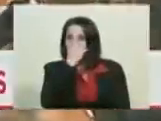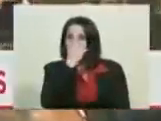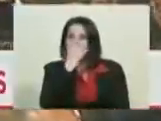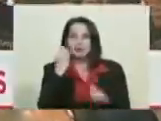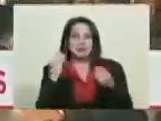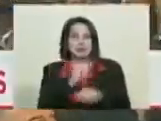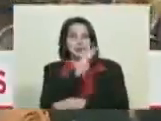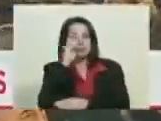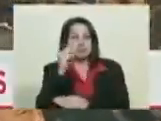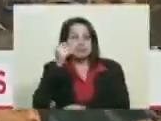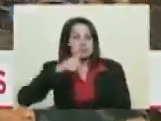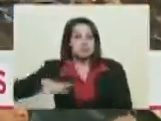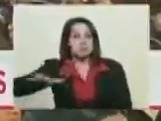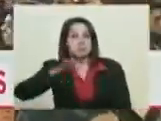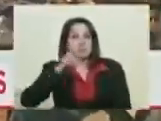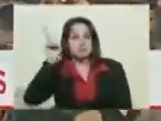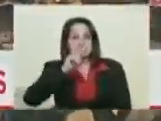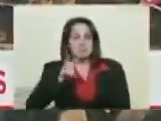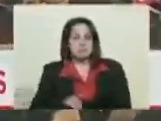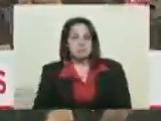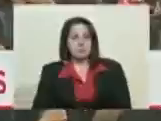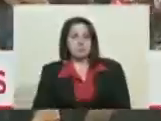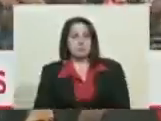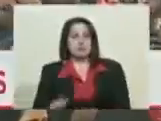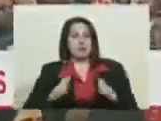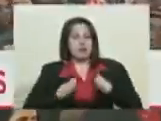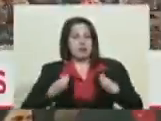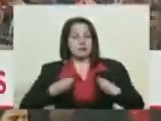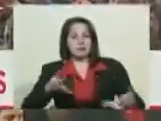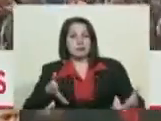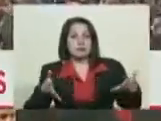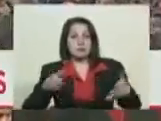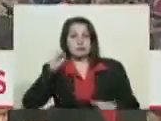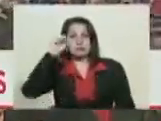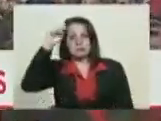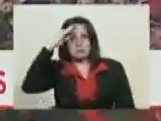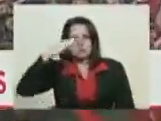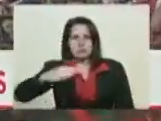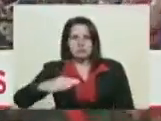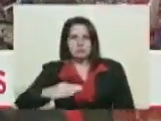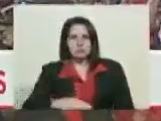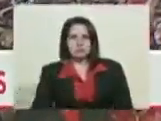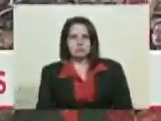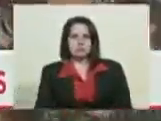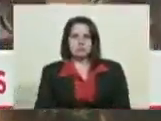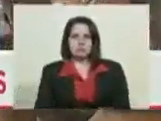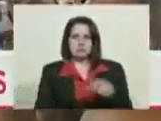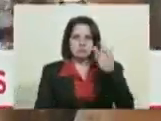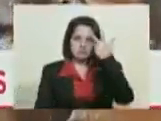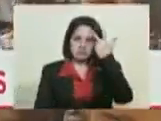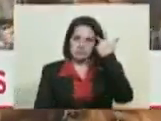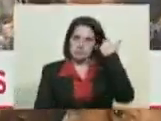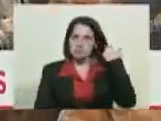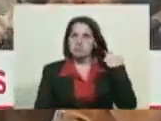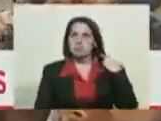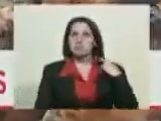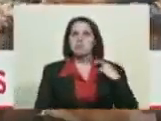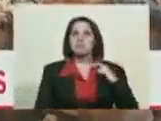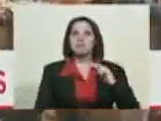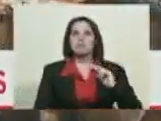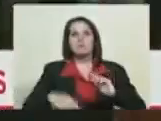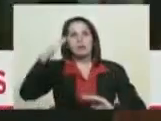al pueblo de Venezuela. ¡Que viva la Fuerza Armada Nacional Bolivariana! Mi saludo al